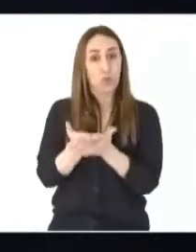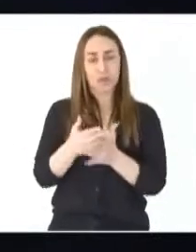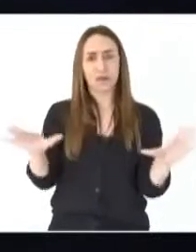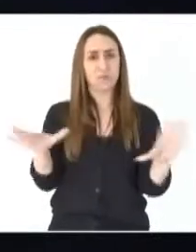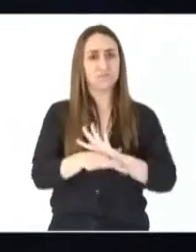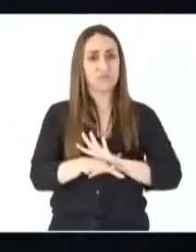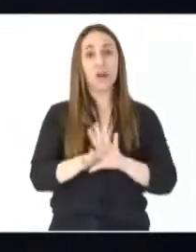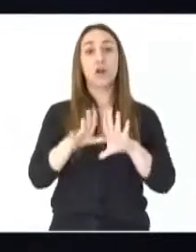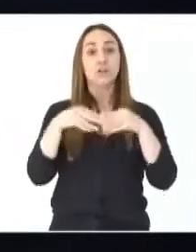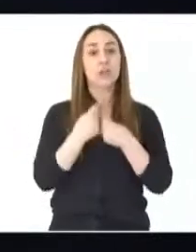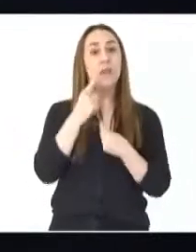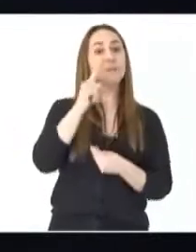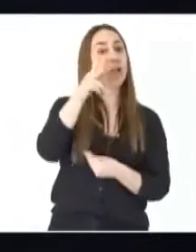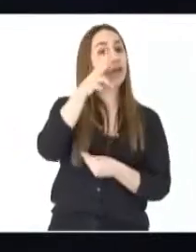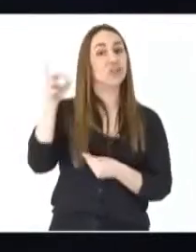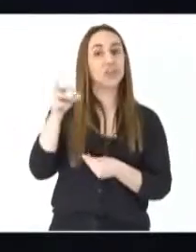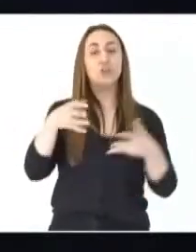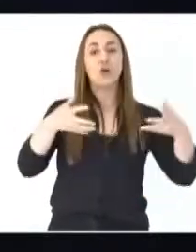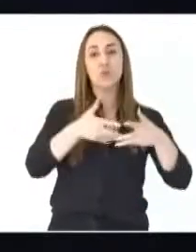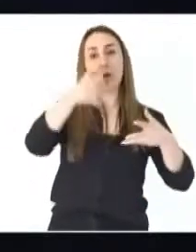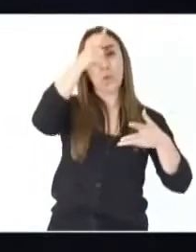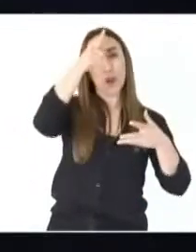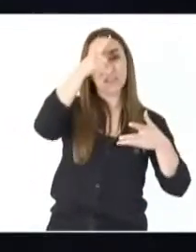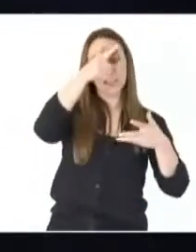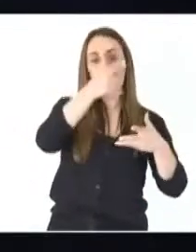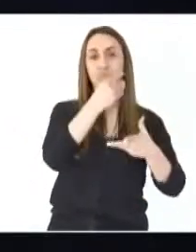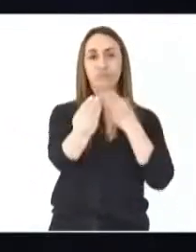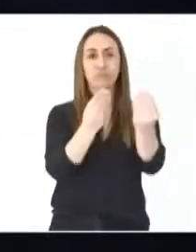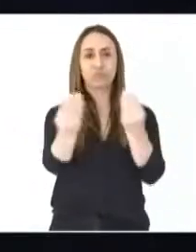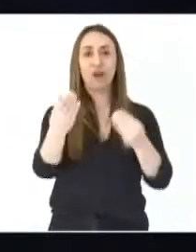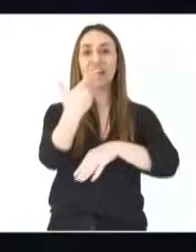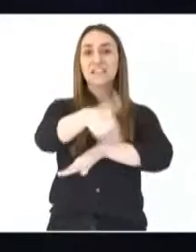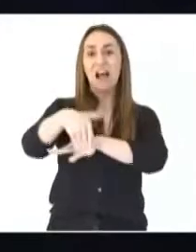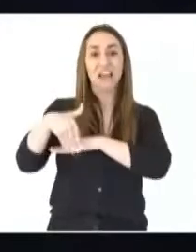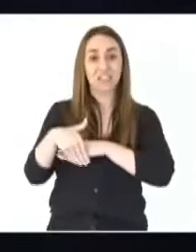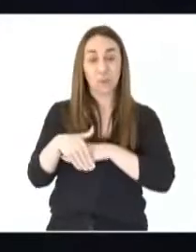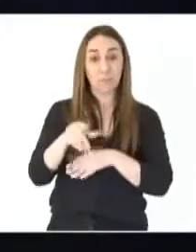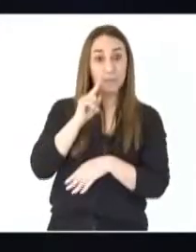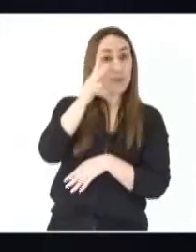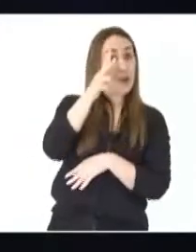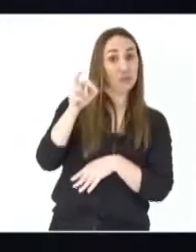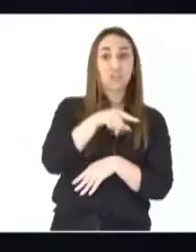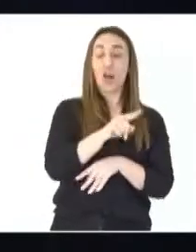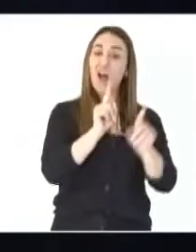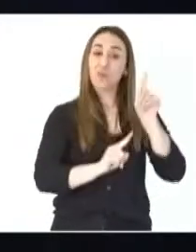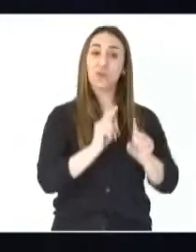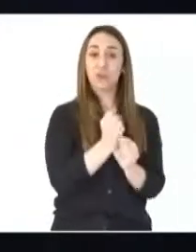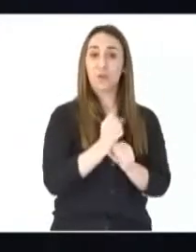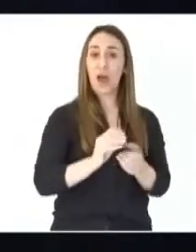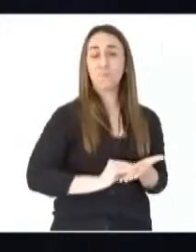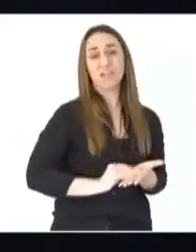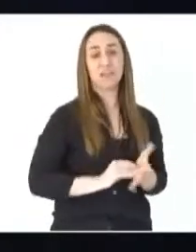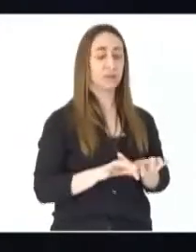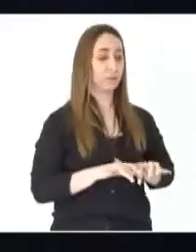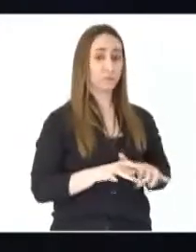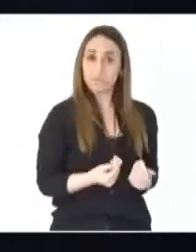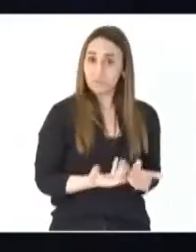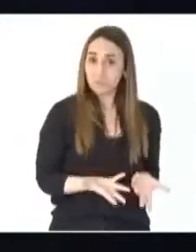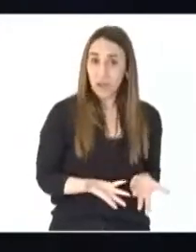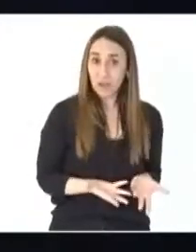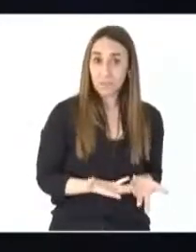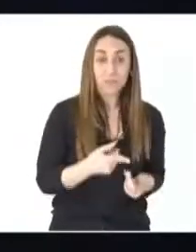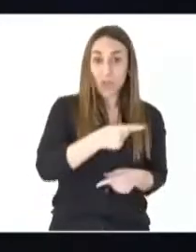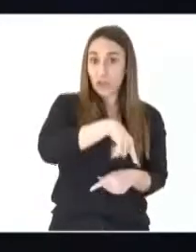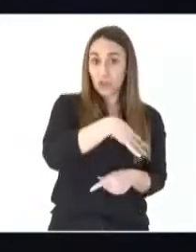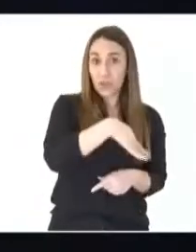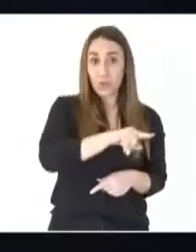sacar 1.800 efectivos policiales a la calle. Recién Facundo decía 26.000 efectivos. Hay 1.800 que cumplen tareas administrativas. No vale la pena que estén haciendo eso. Tienen que